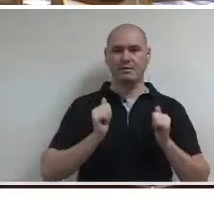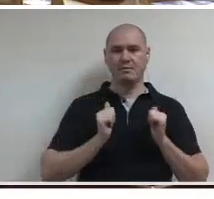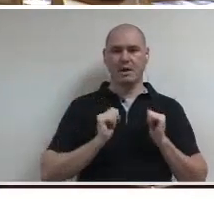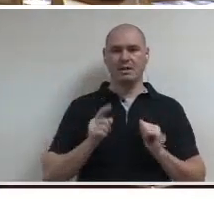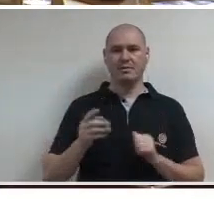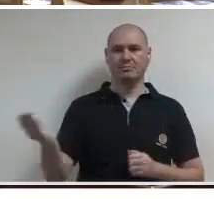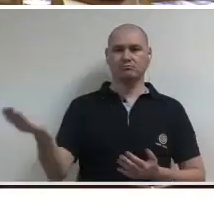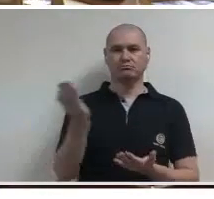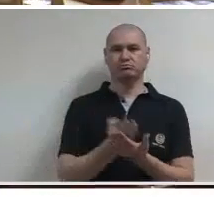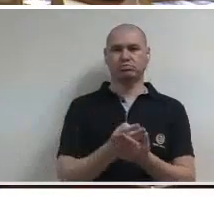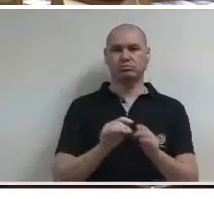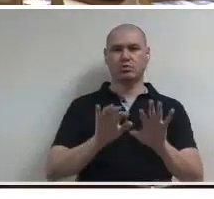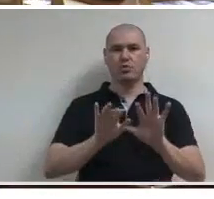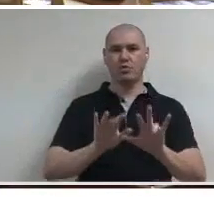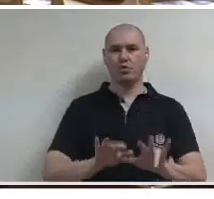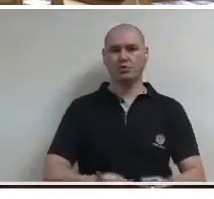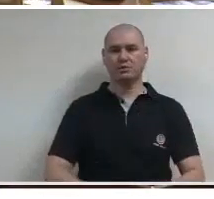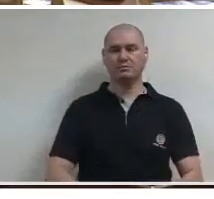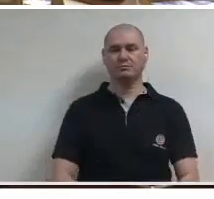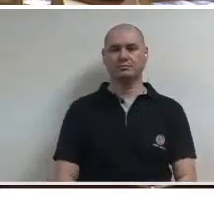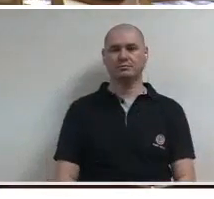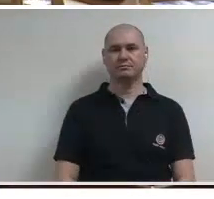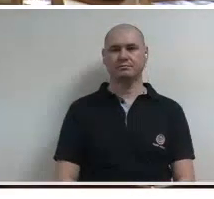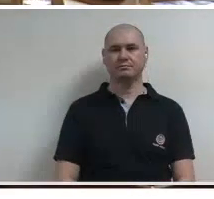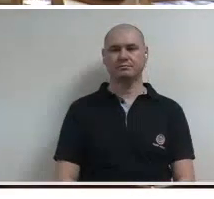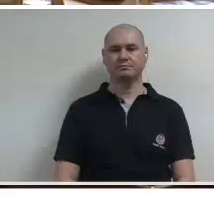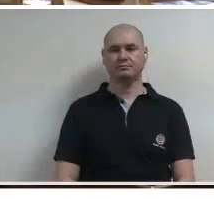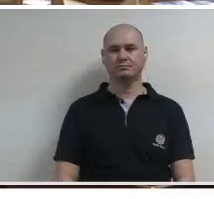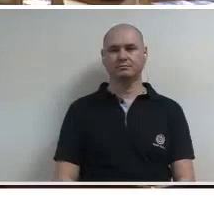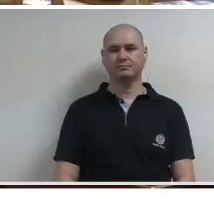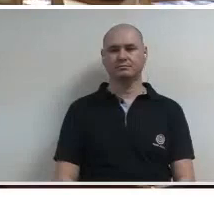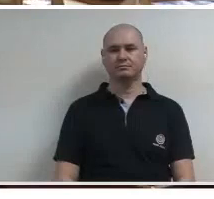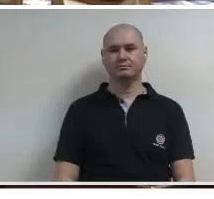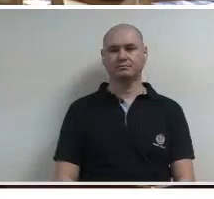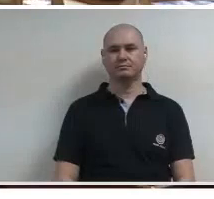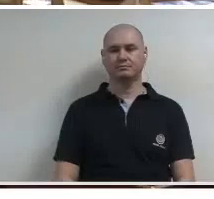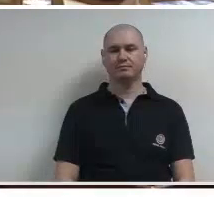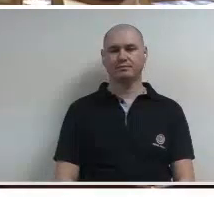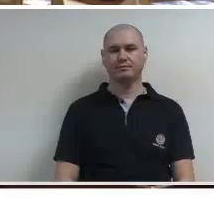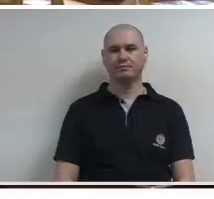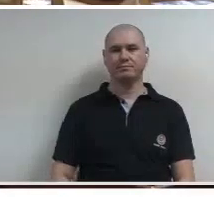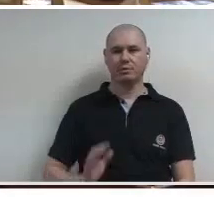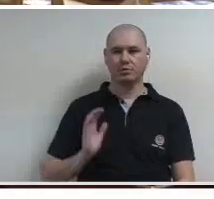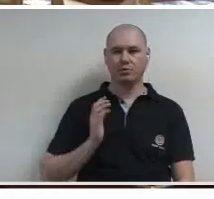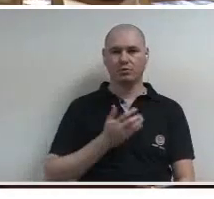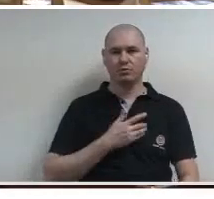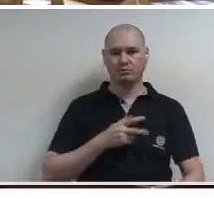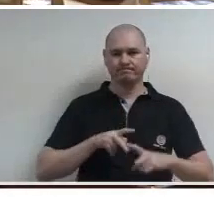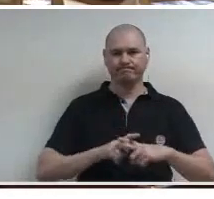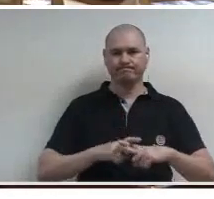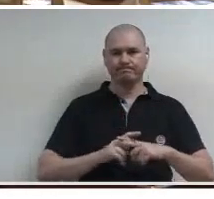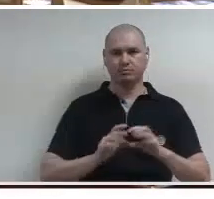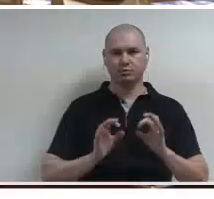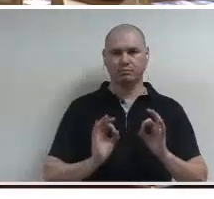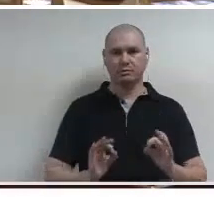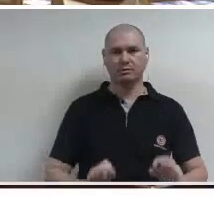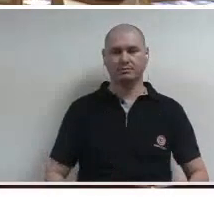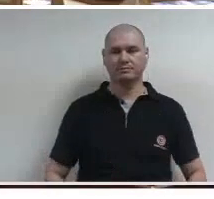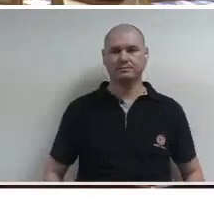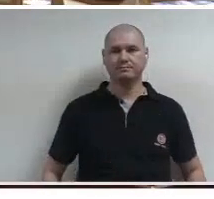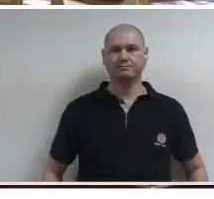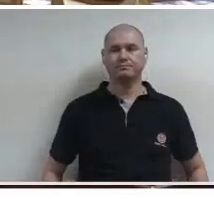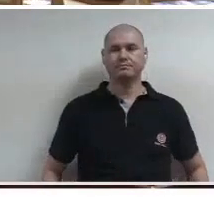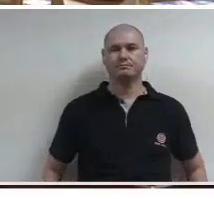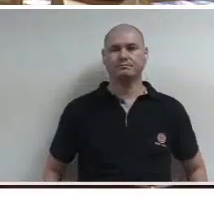de yerurego a ver por lo que ya va a tan pe sin duda las medidas que correspondan a ese caso. Muchas gracias. Muchas gracias